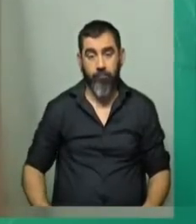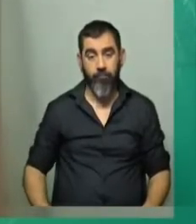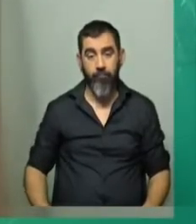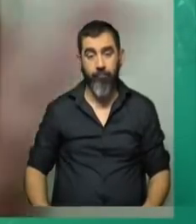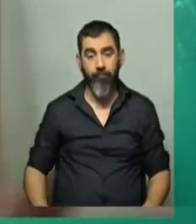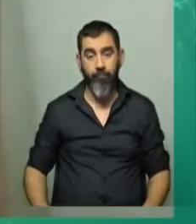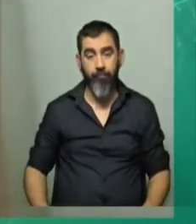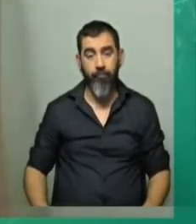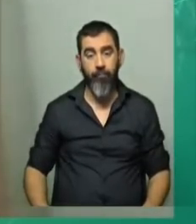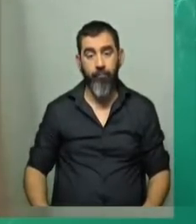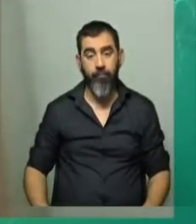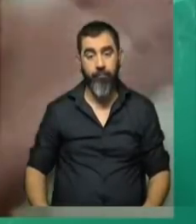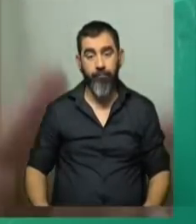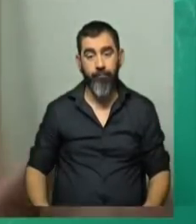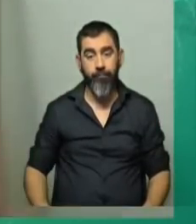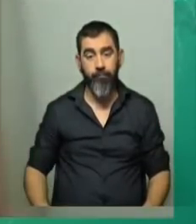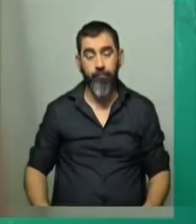A su vez,